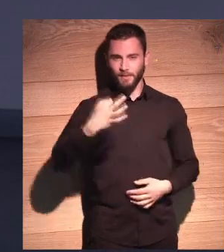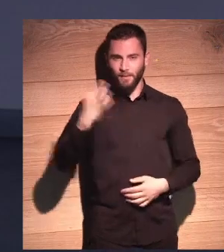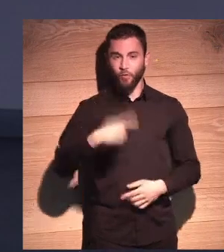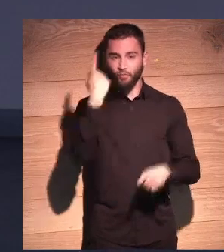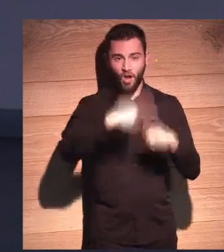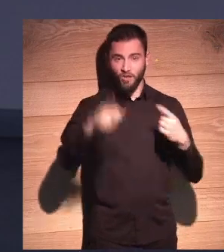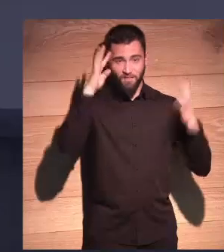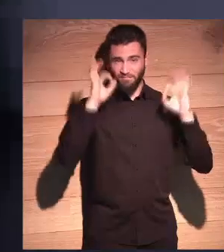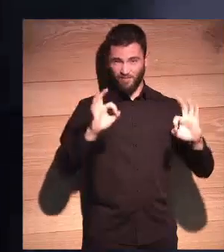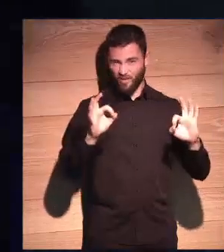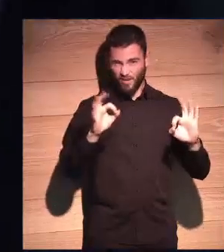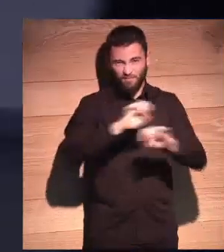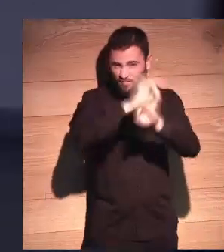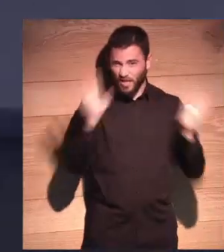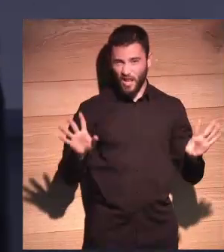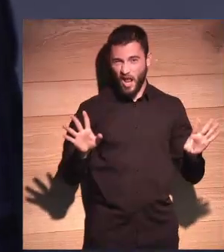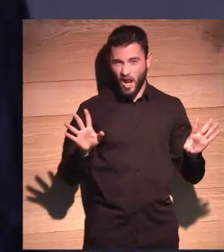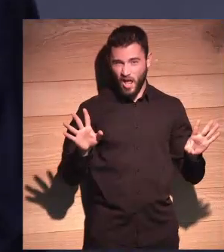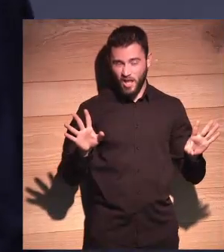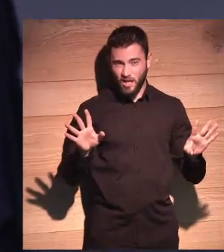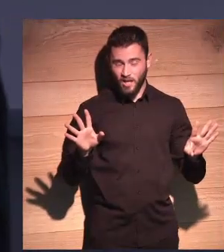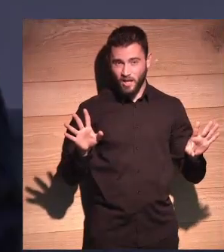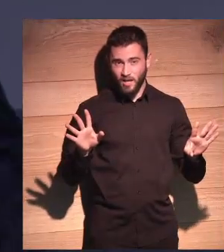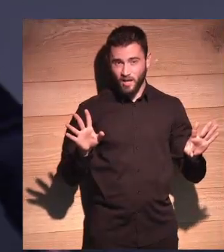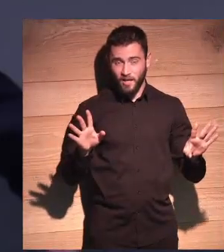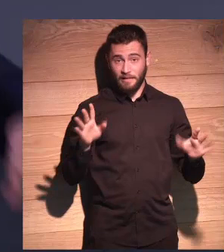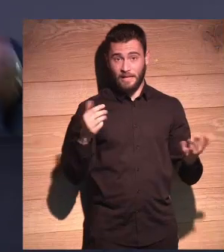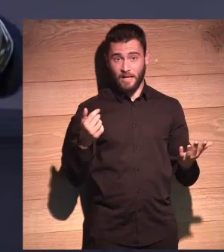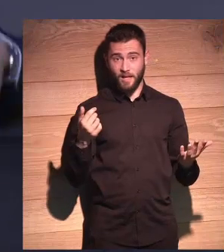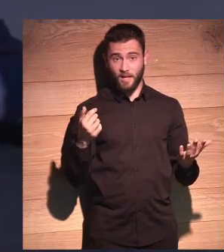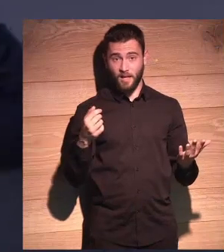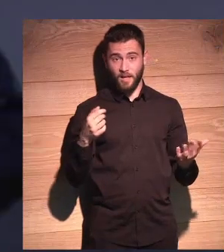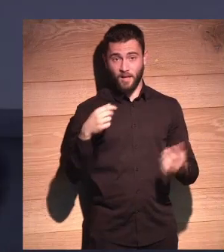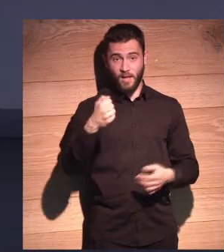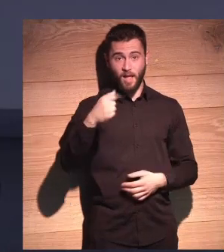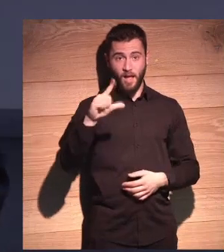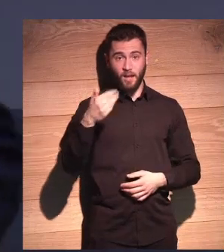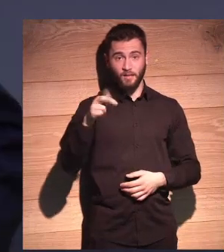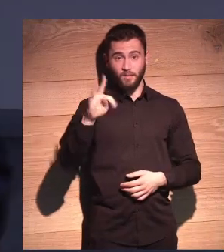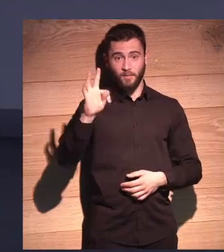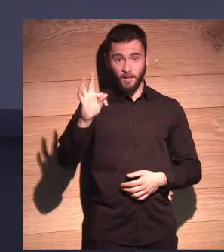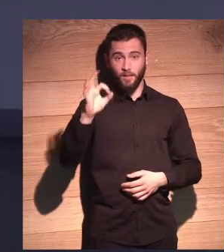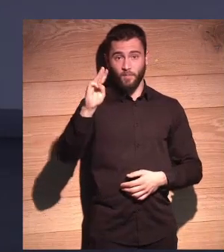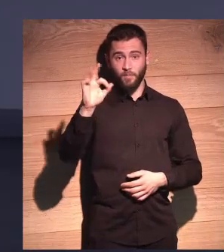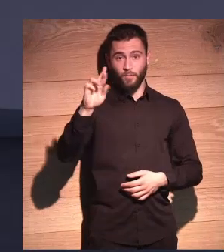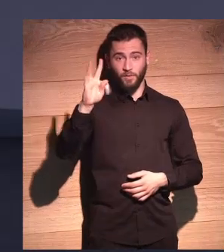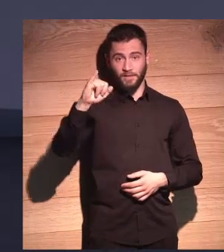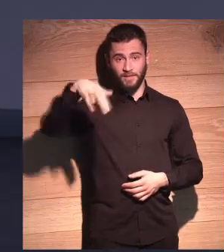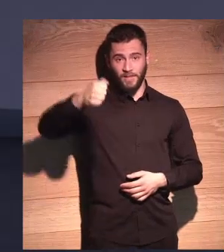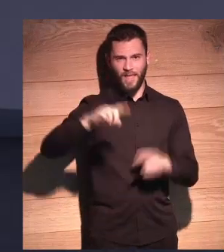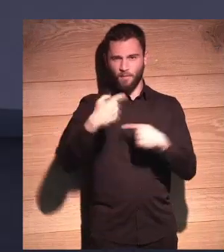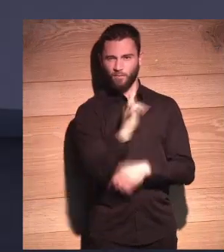que es evidente y que aquí está Albert Cortina, que puede hablar después de eso